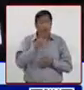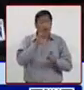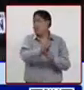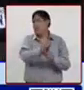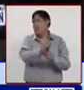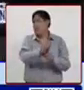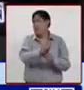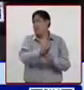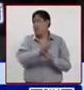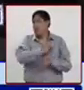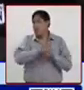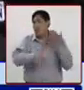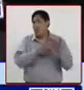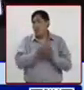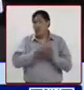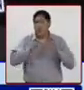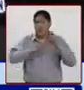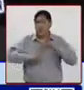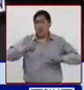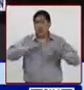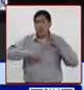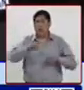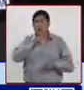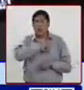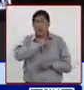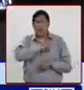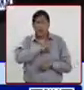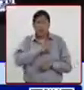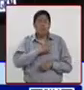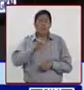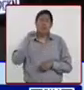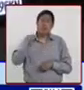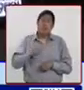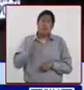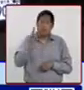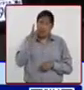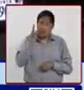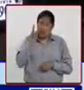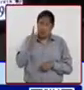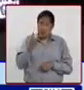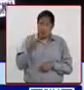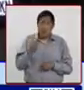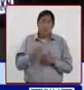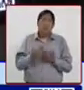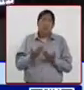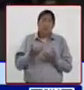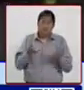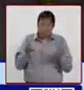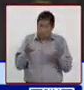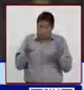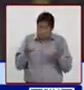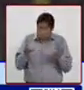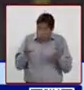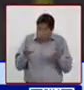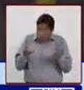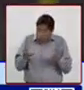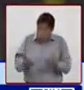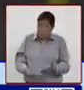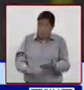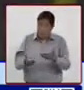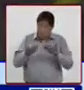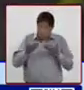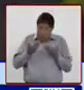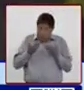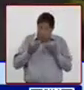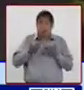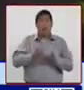todo el rastrillaje que realizó la policía. Bueno, tenemos que ver la calidad de las imágenes que fueron proporcionadas